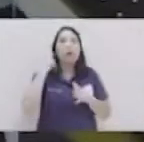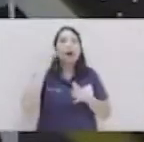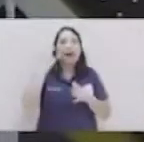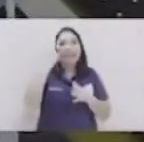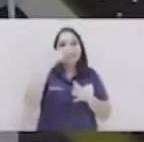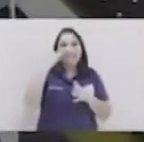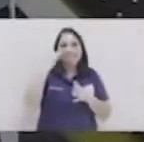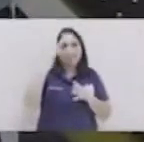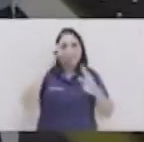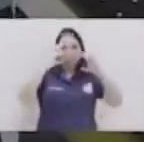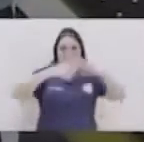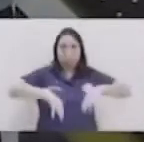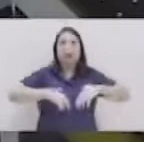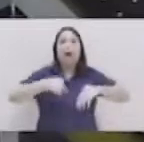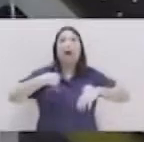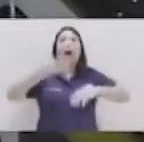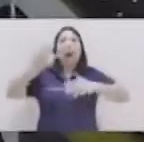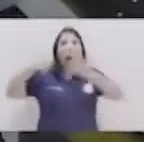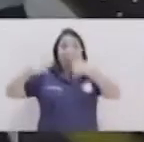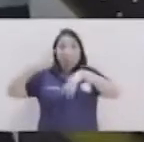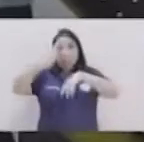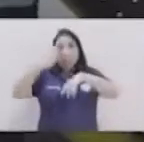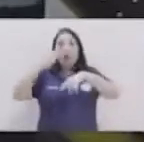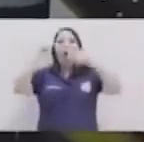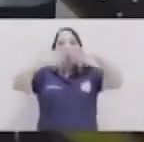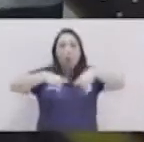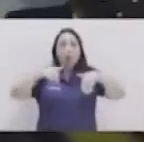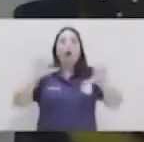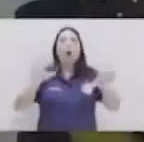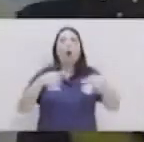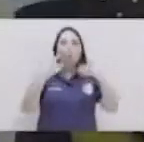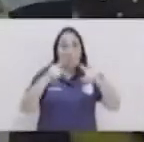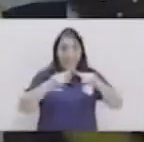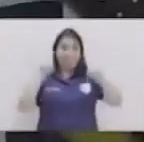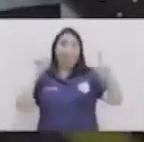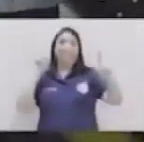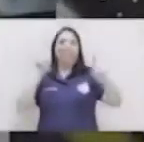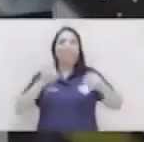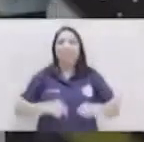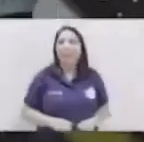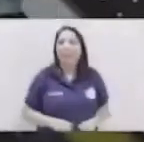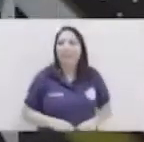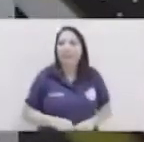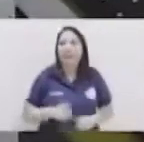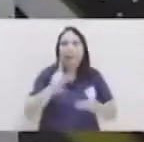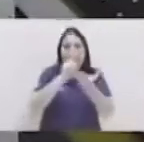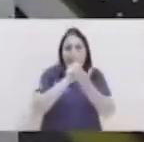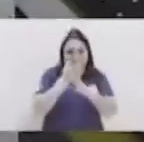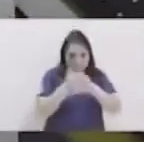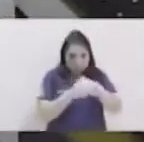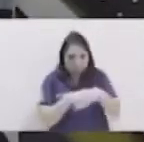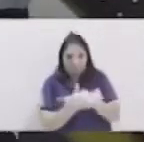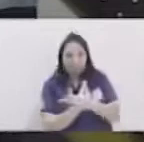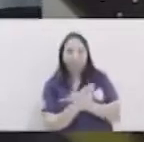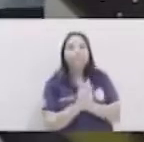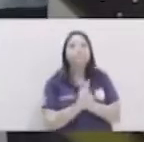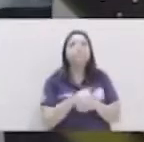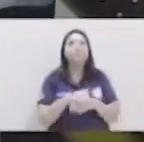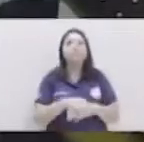se trabajaba antes y cómo se trabaja ahora. Yo la voy a invitar a que nos desinfectemos las manos.